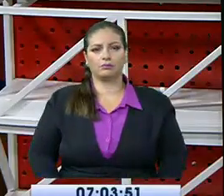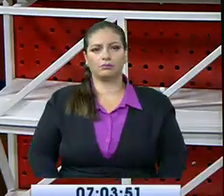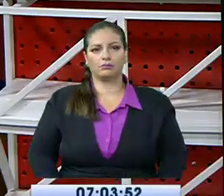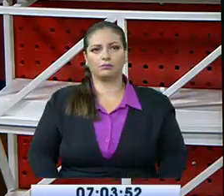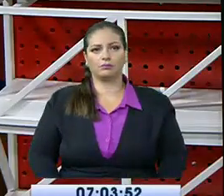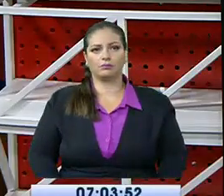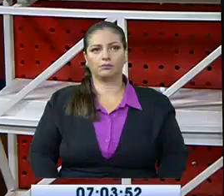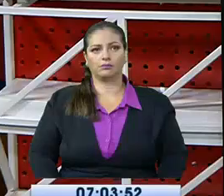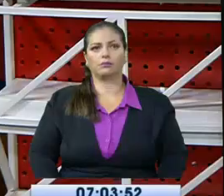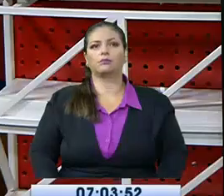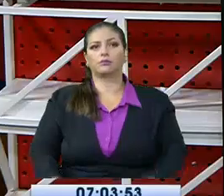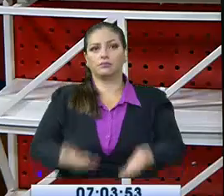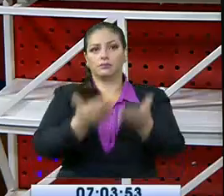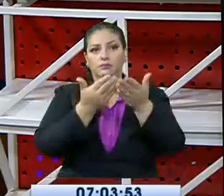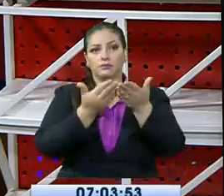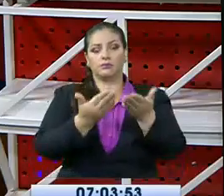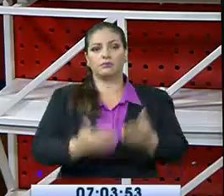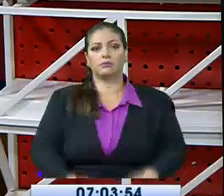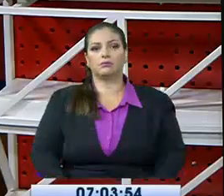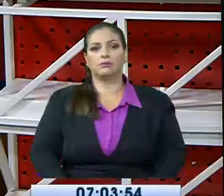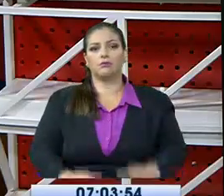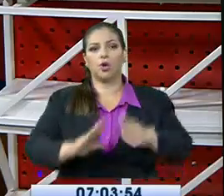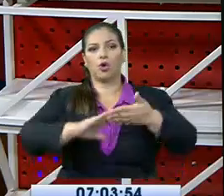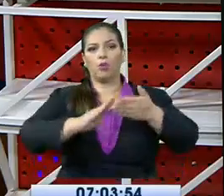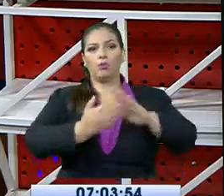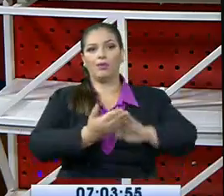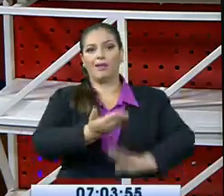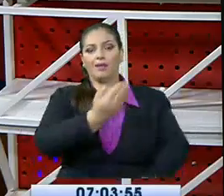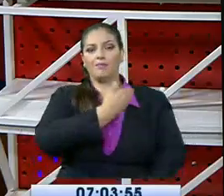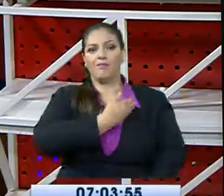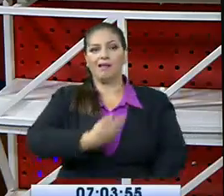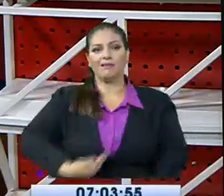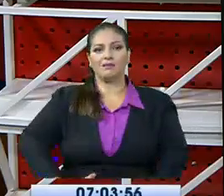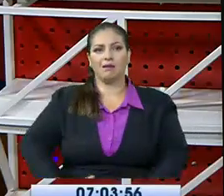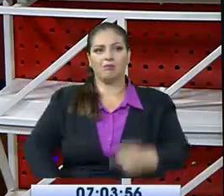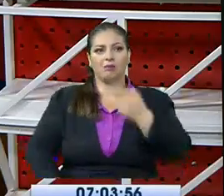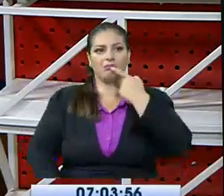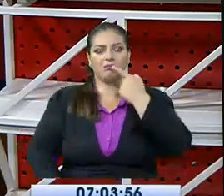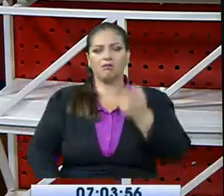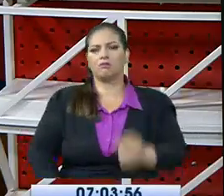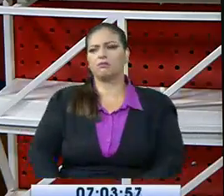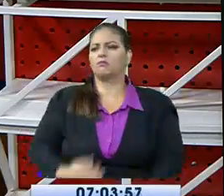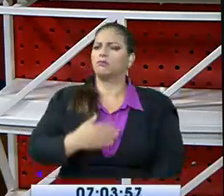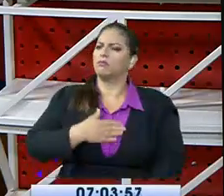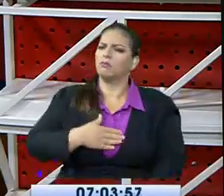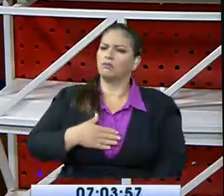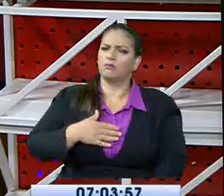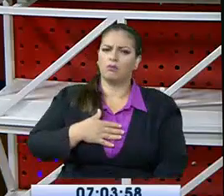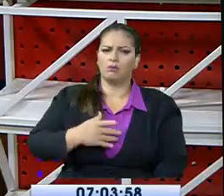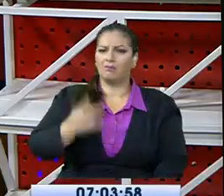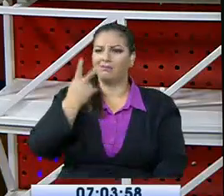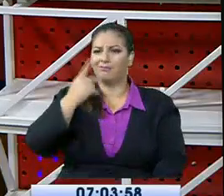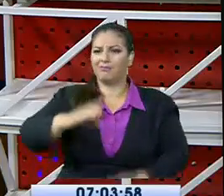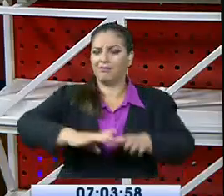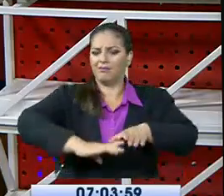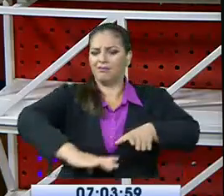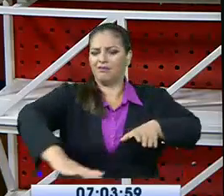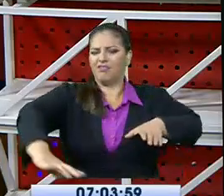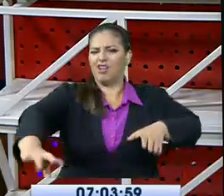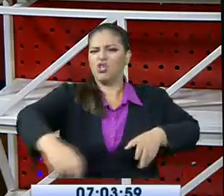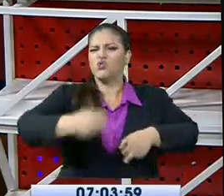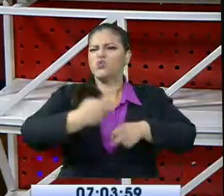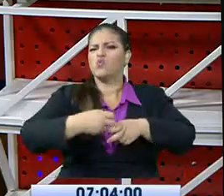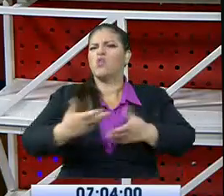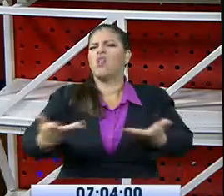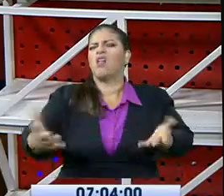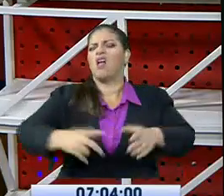oficia de presidente de la comunidad, en que dice que les abran el parterre, a lo mejor eso es una solución. Y el general Lama dijo,